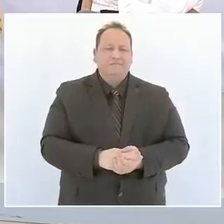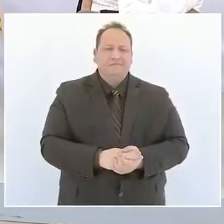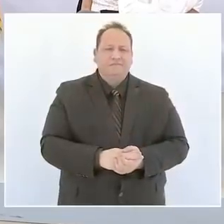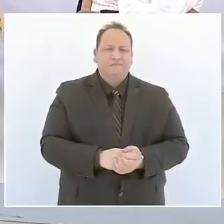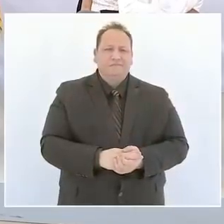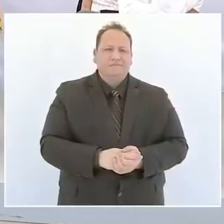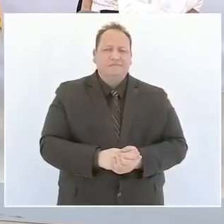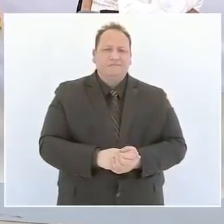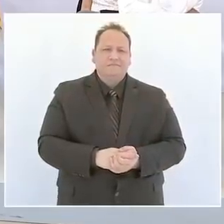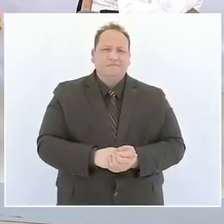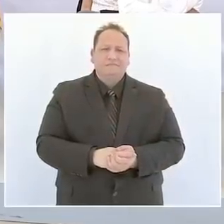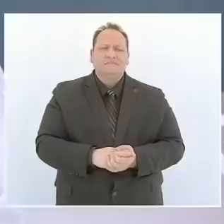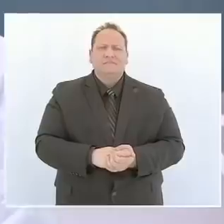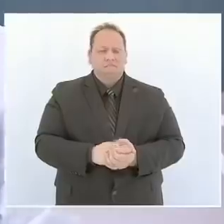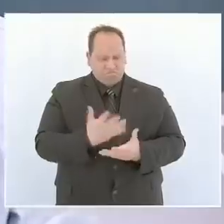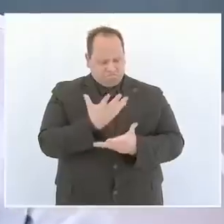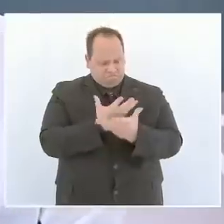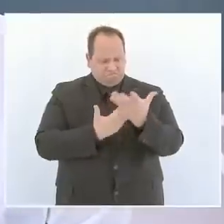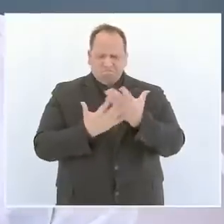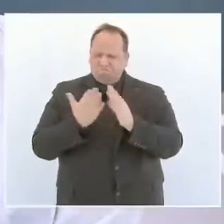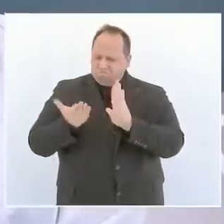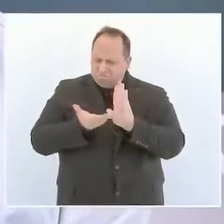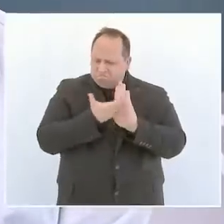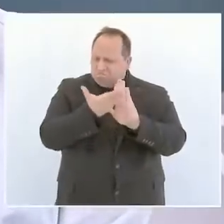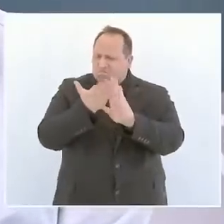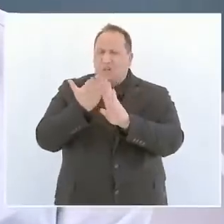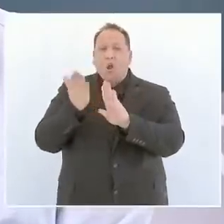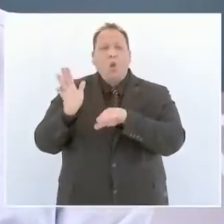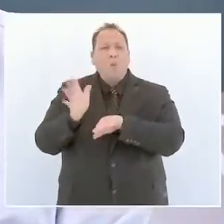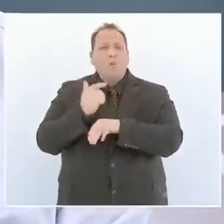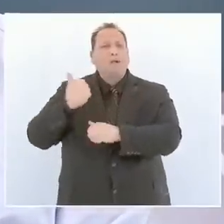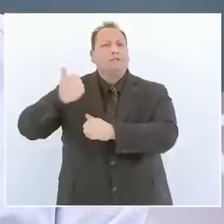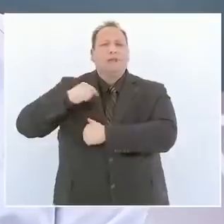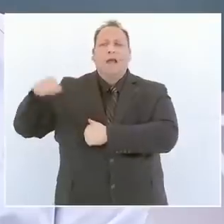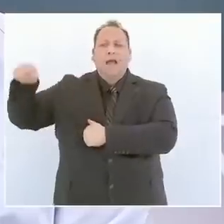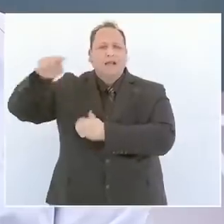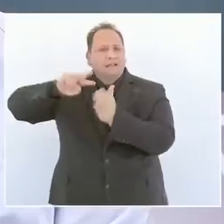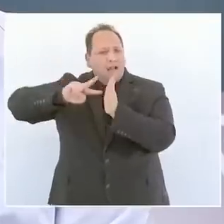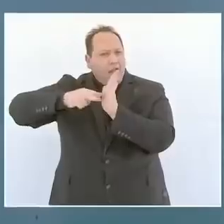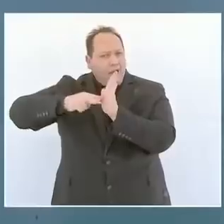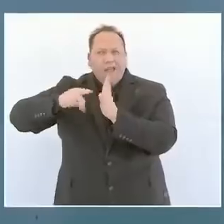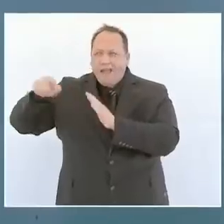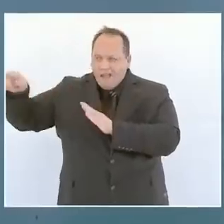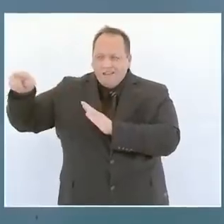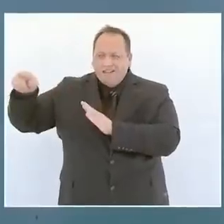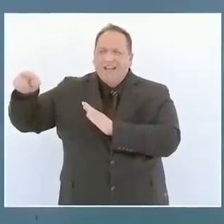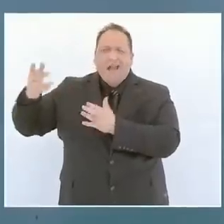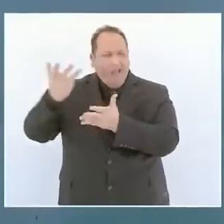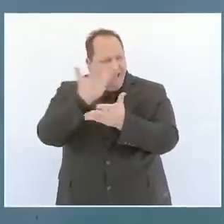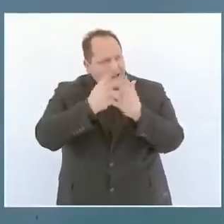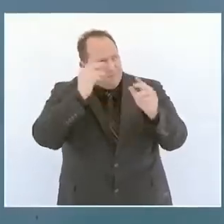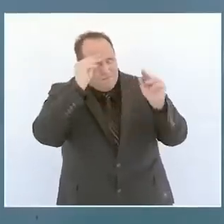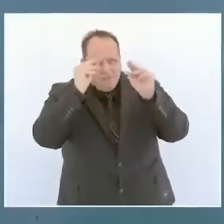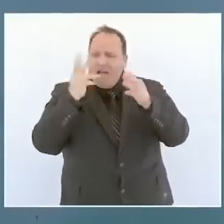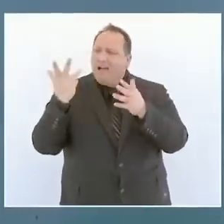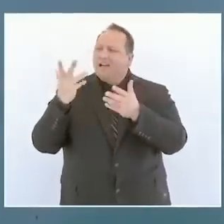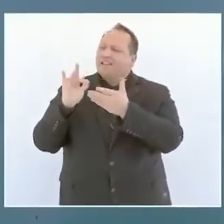Esto es posible por los ingenieros militares, a los que les agradecemos